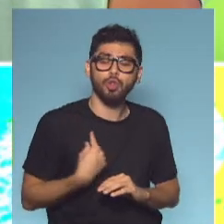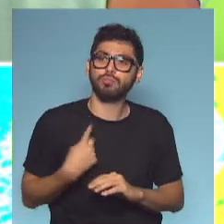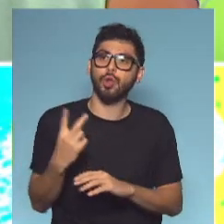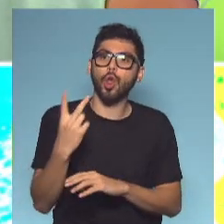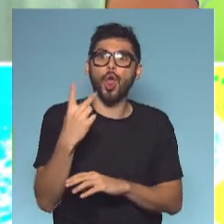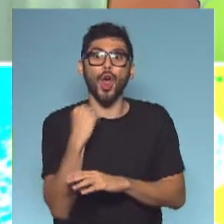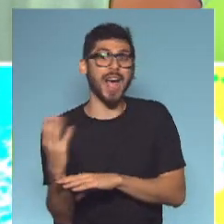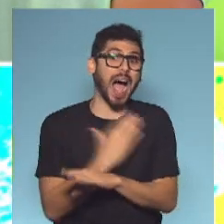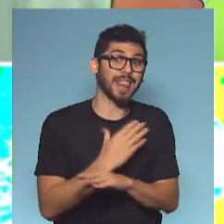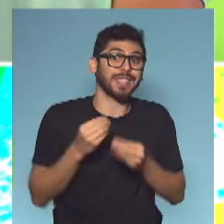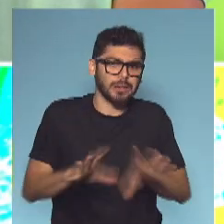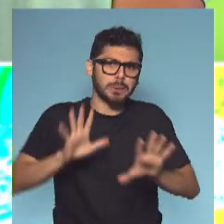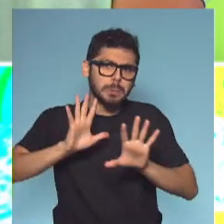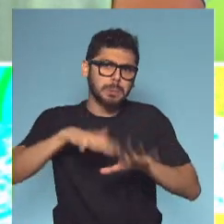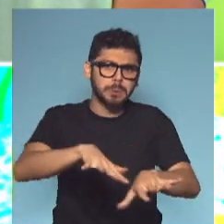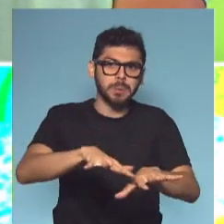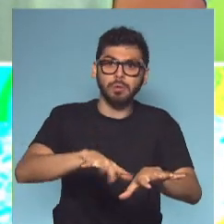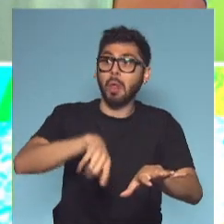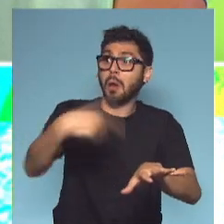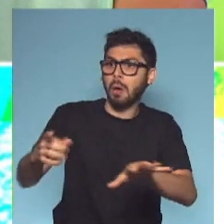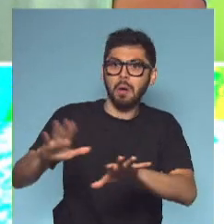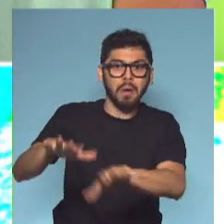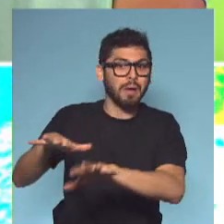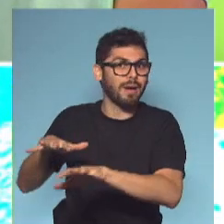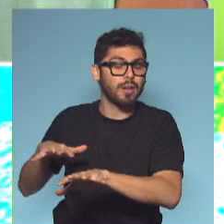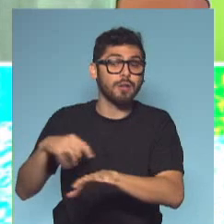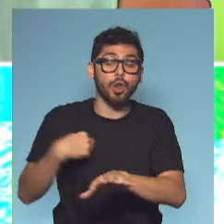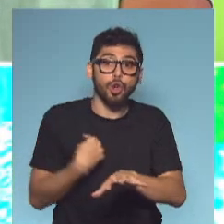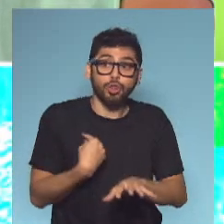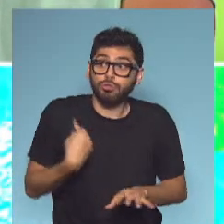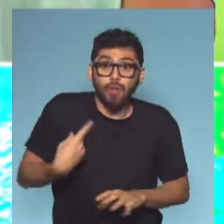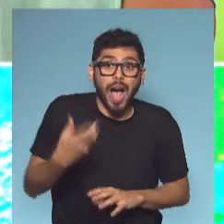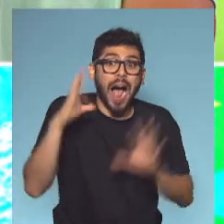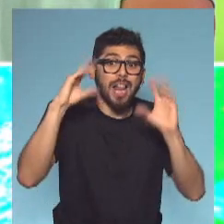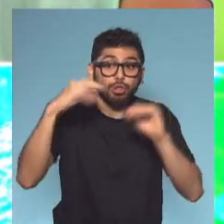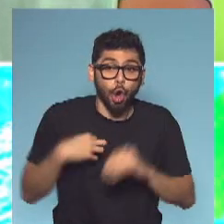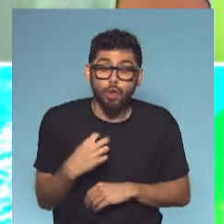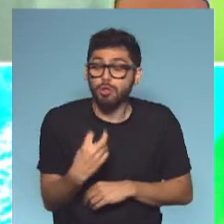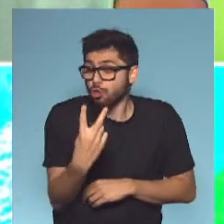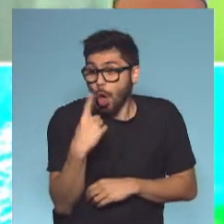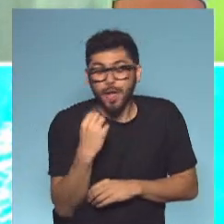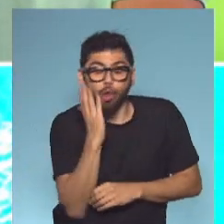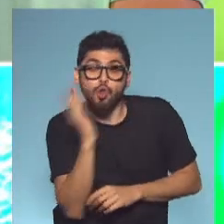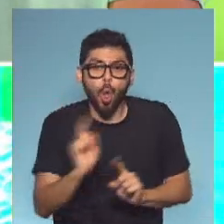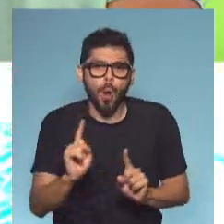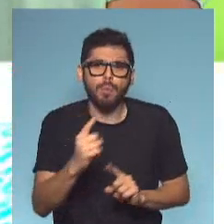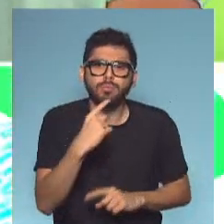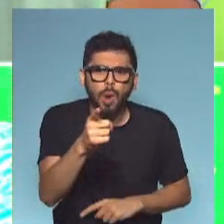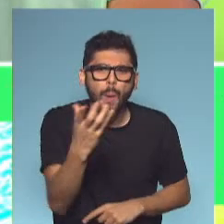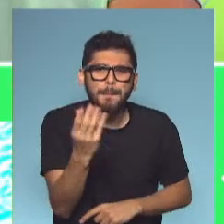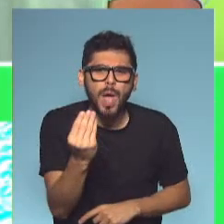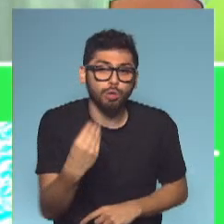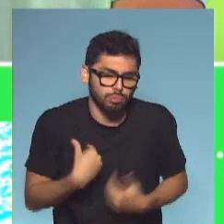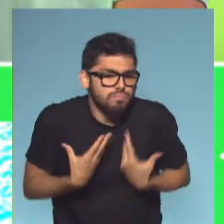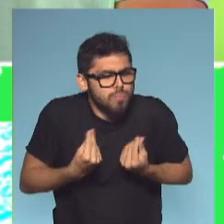diferencia con las otras ciudades y han pasado todas las noches. Yo te soy sincera, en estos momentos llevo 2 días sin dormir. ¿Tenés miedo? Por eso tenemos